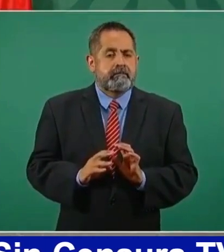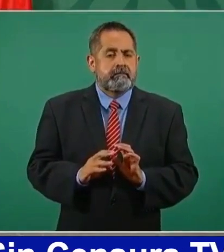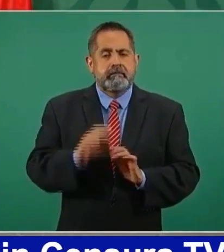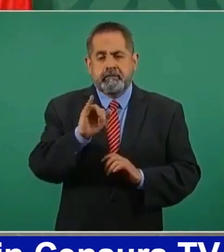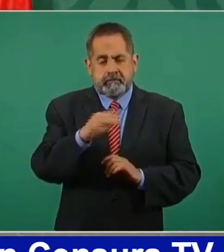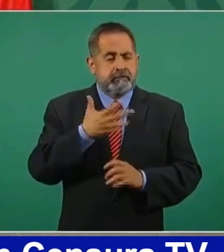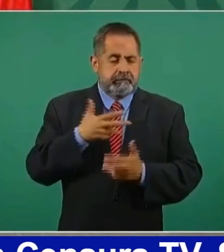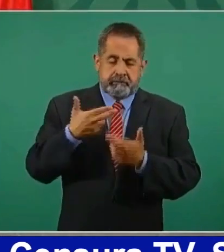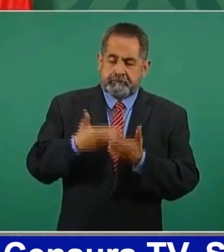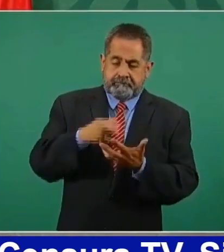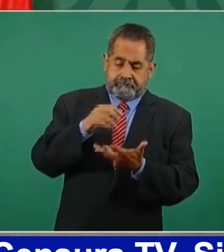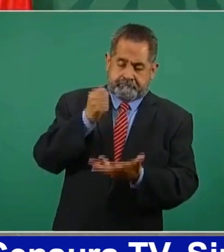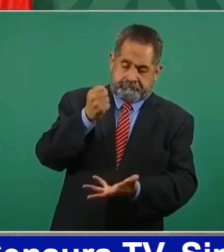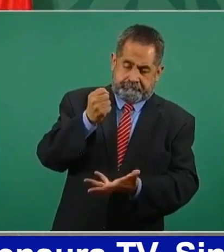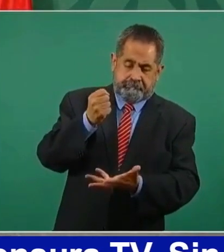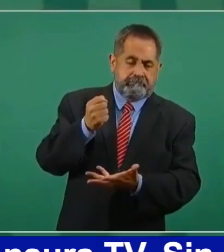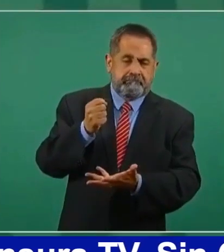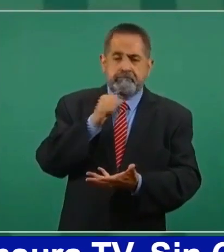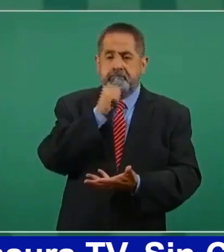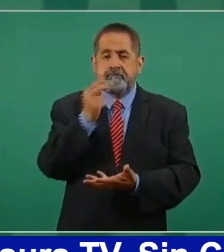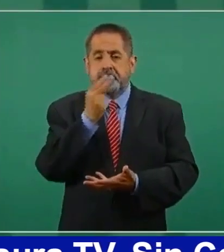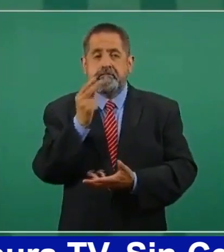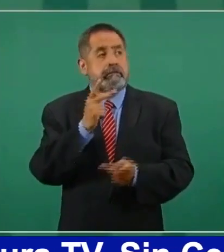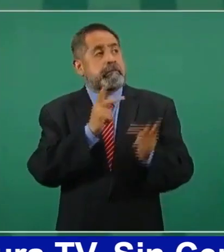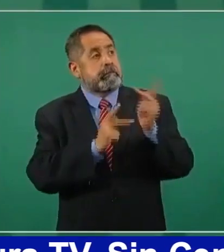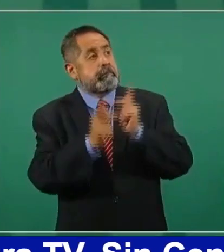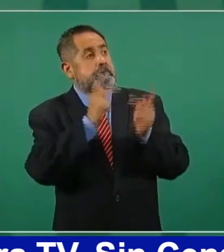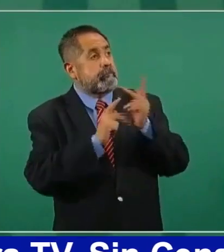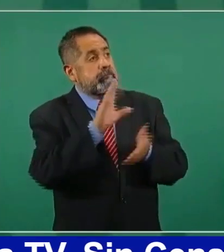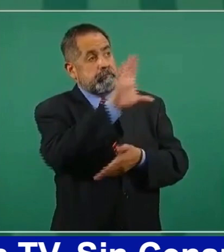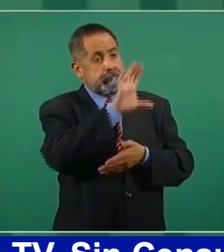tenemos presupuesto y no necesitamos endeudar al país